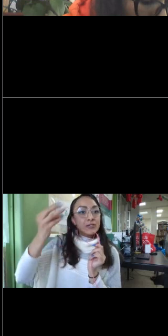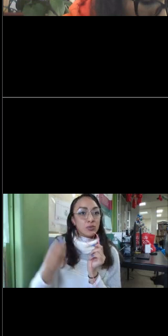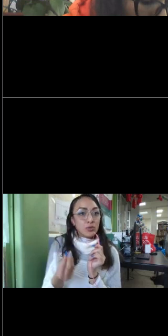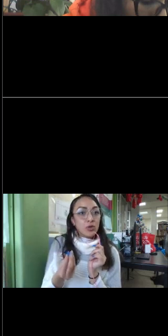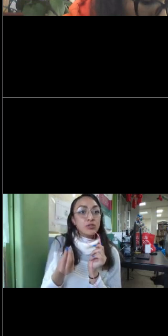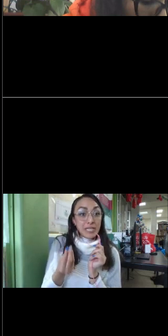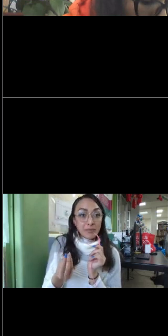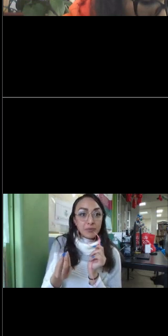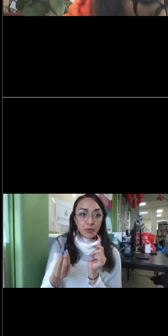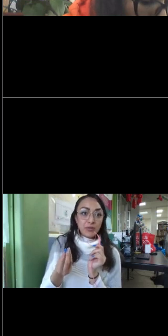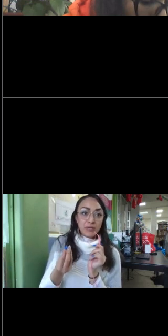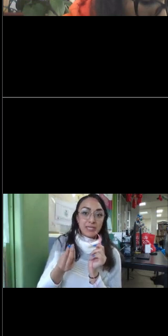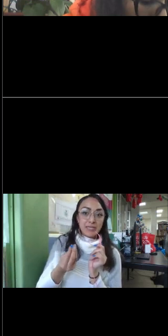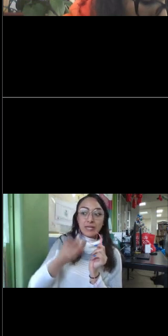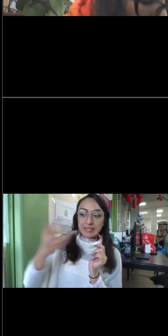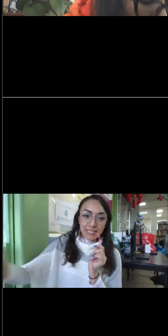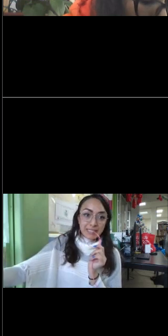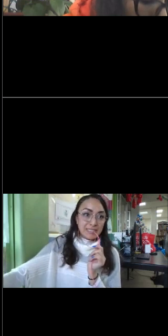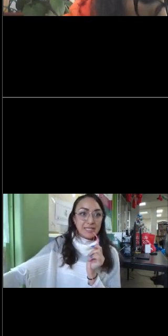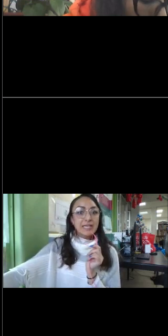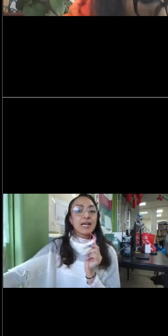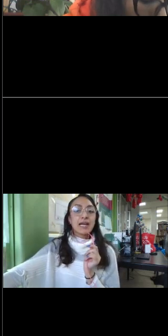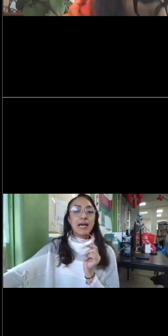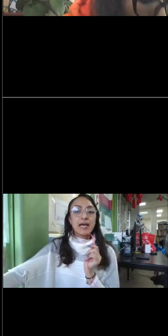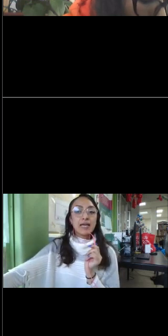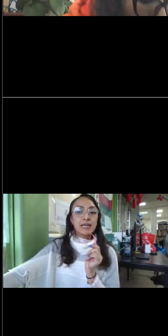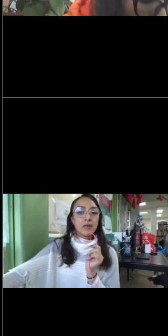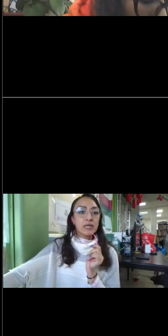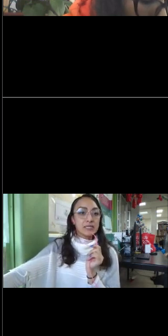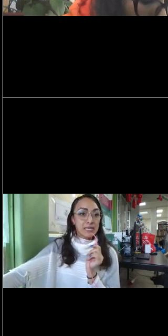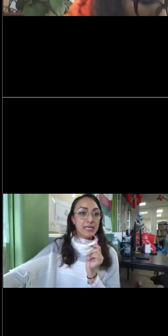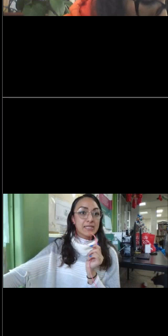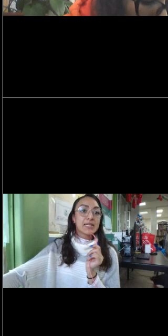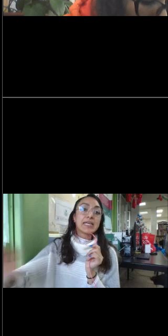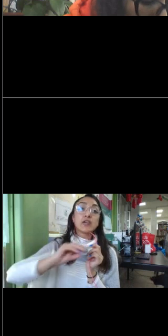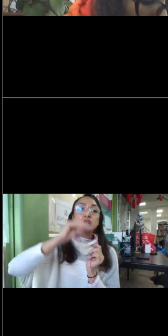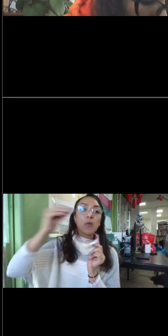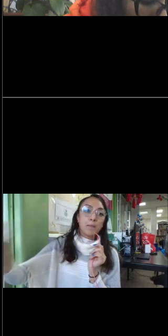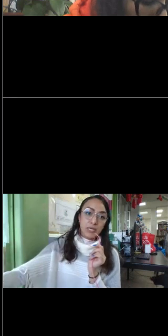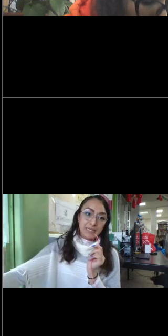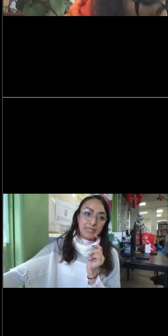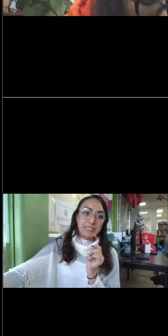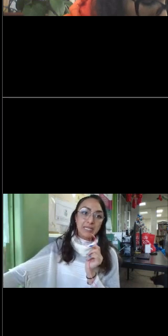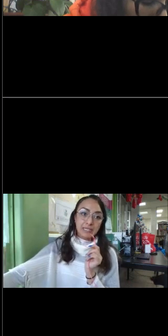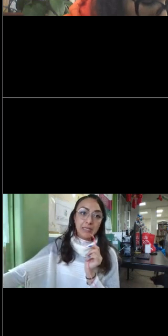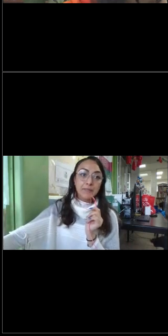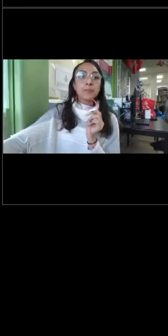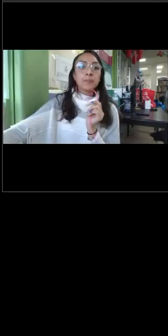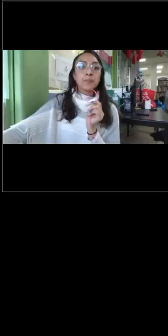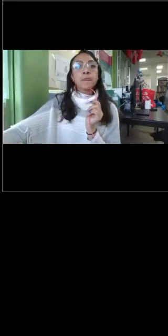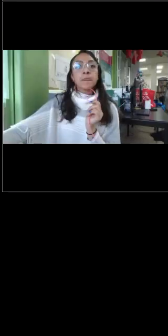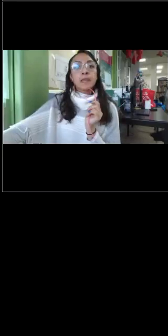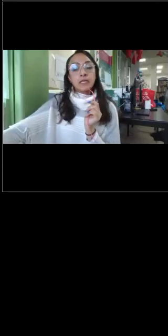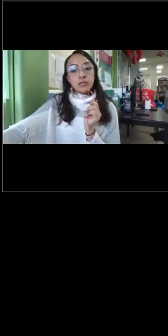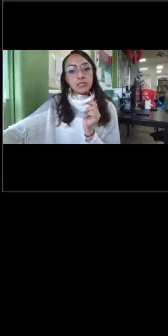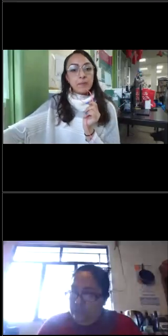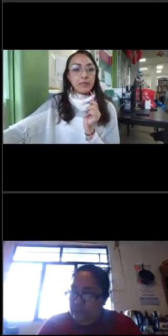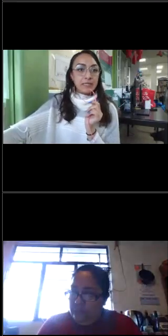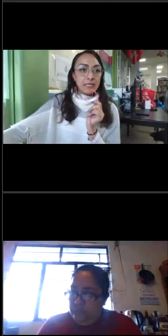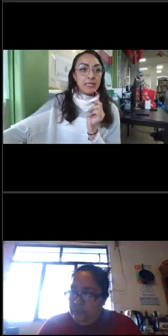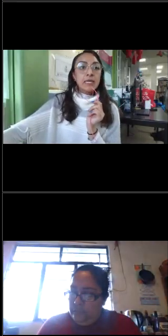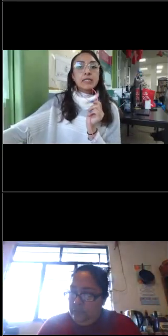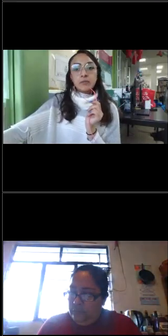de su concepto de lo que tiene que ser la lengua de señas y los componentes que tiene. Entonces,